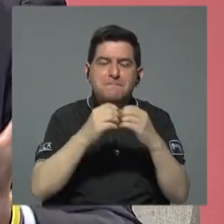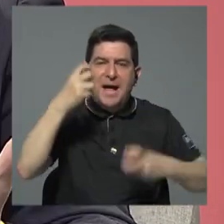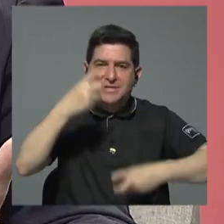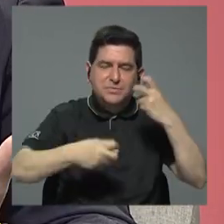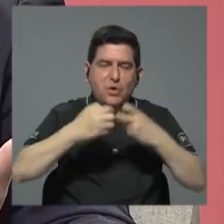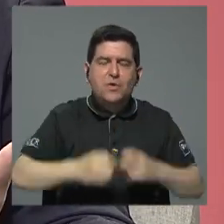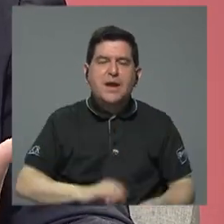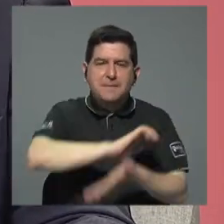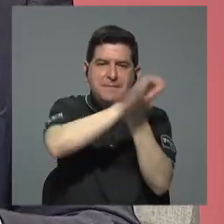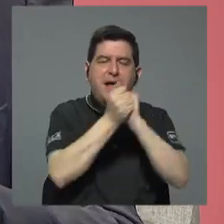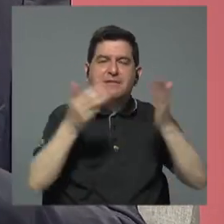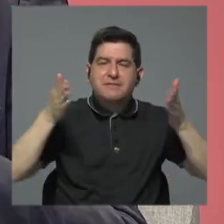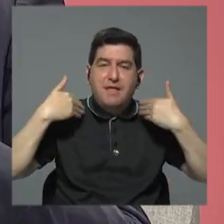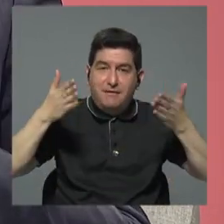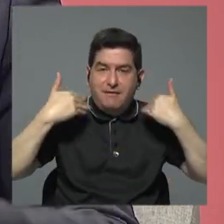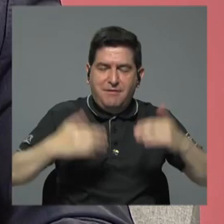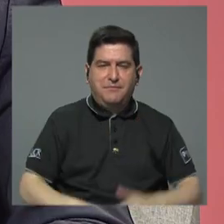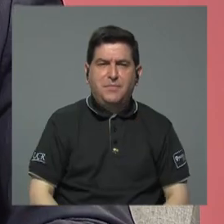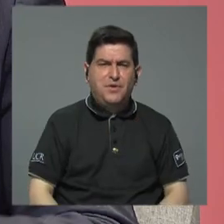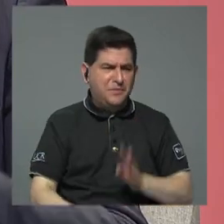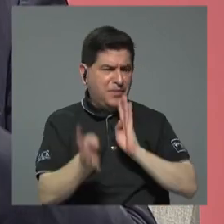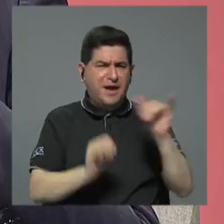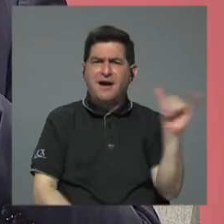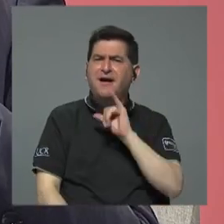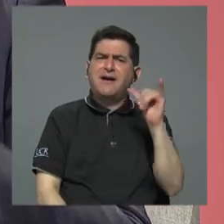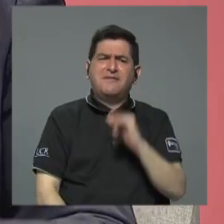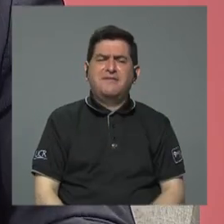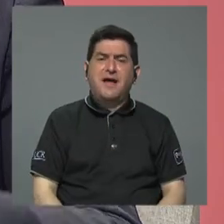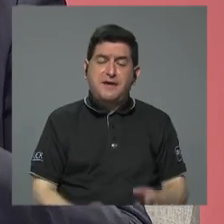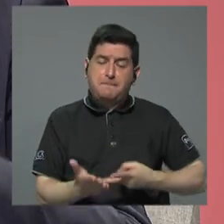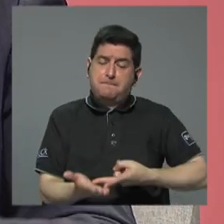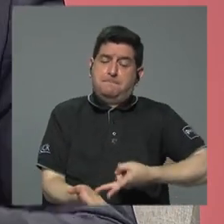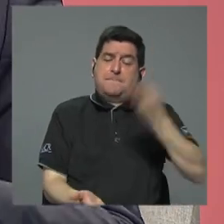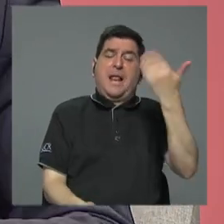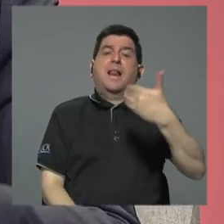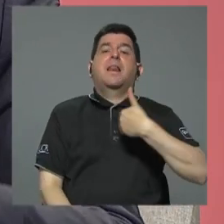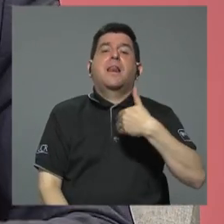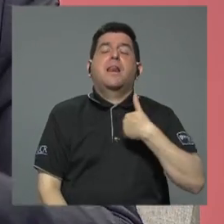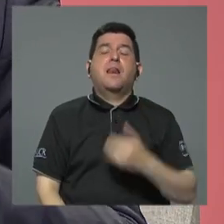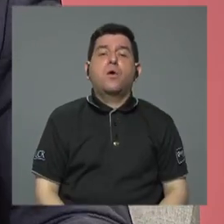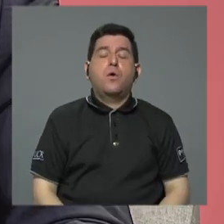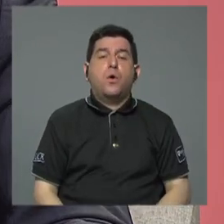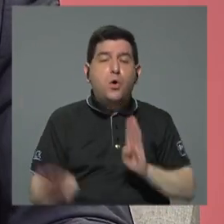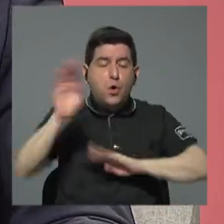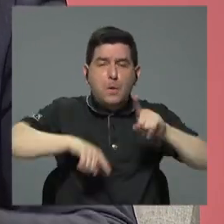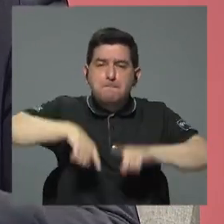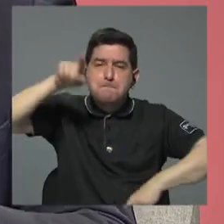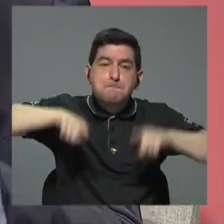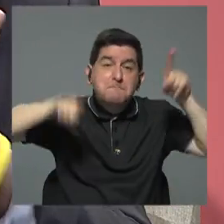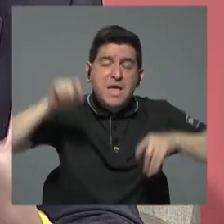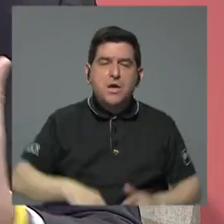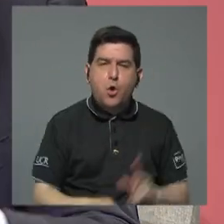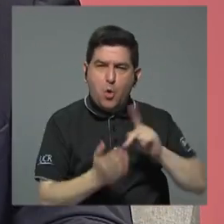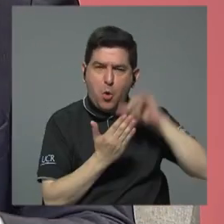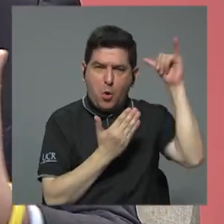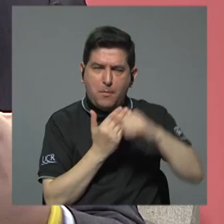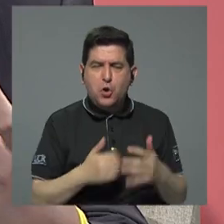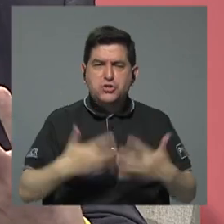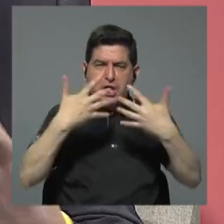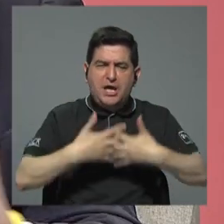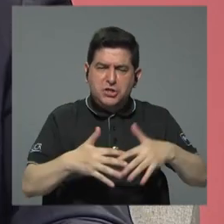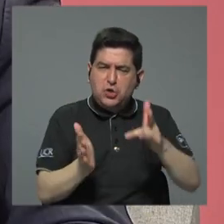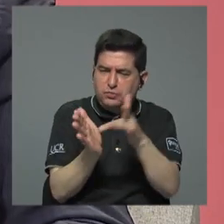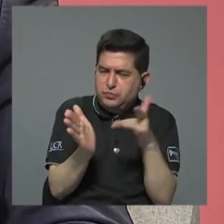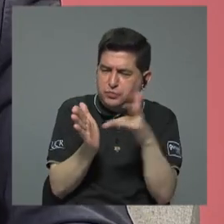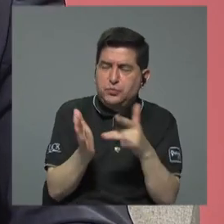problema del cambio climático. Tenemos que hablar también del valor que tiene nuestra biodiversidad. Estos proyectos de industrias